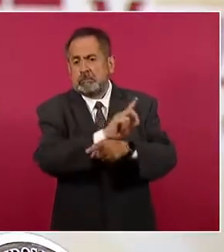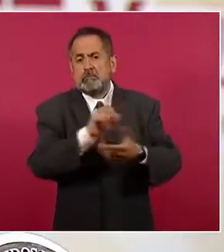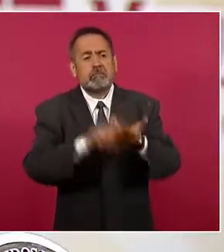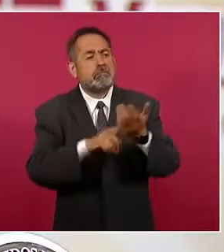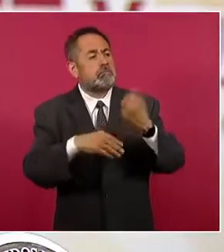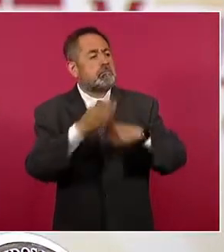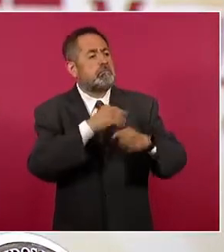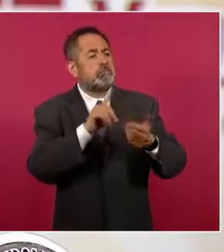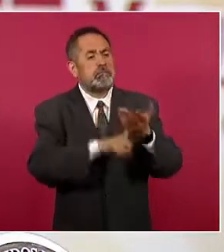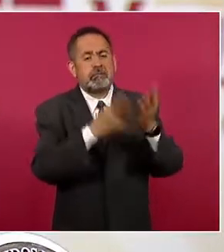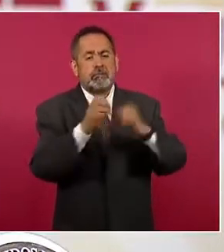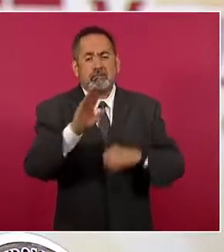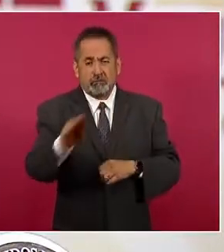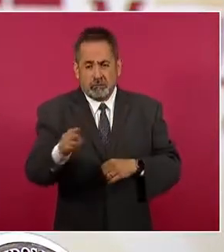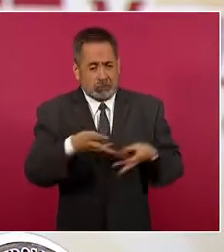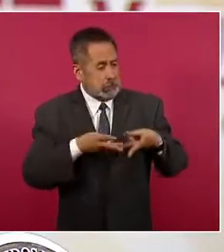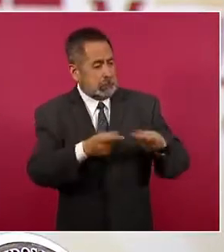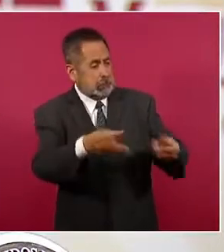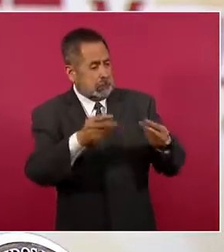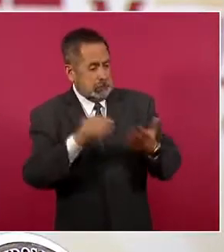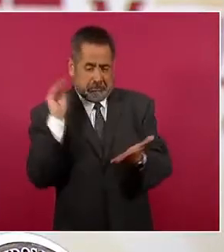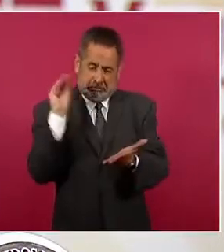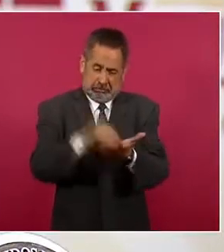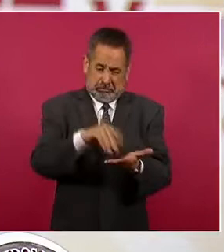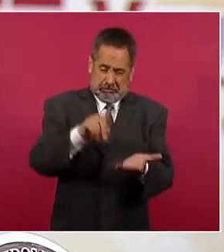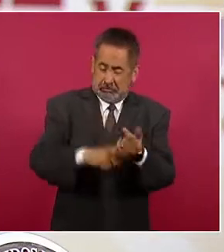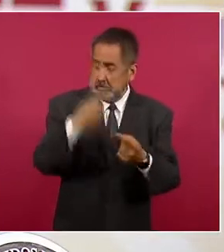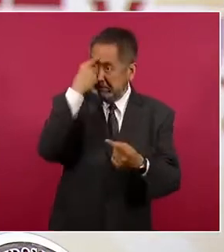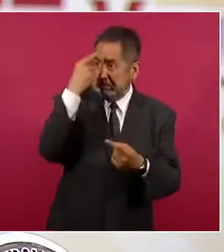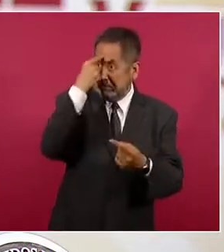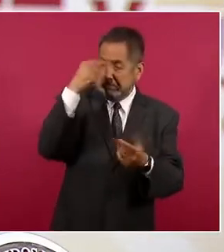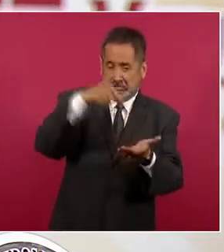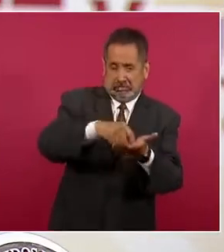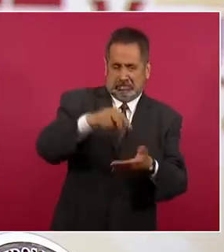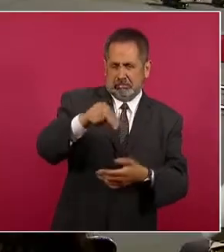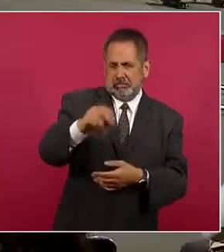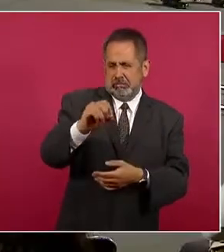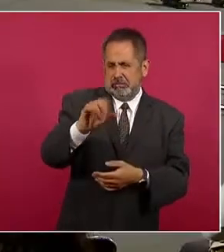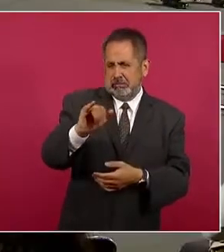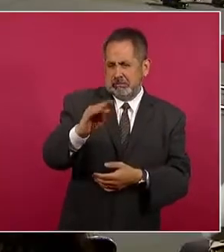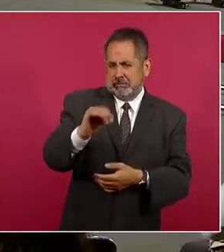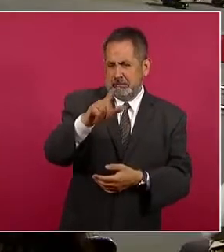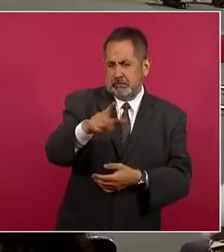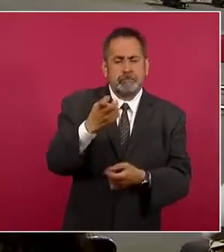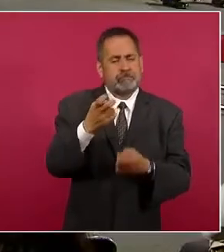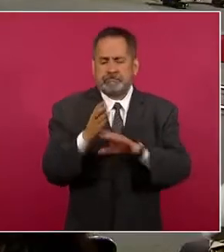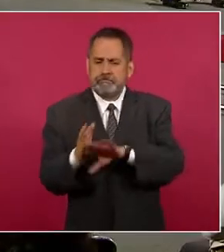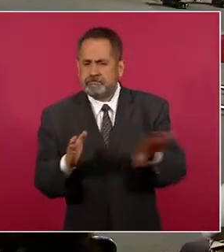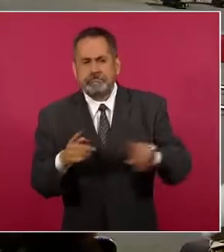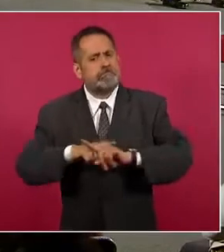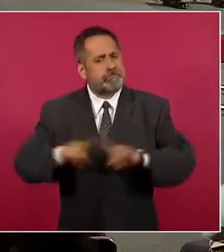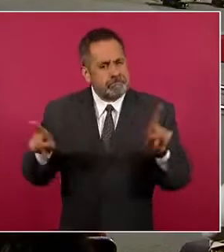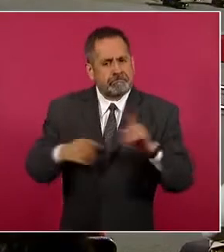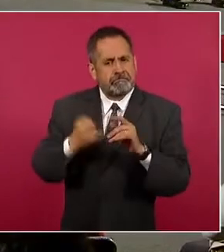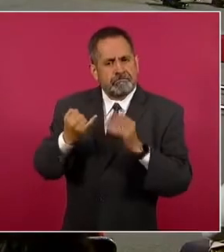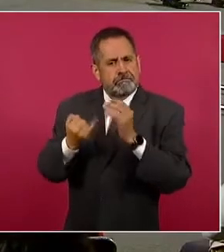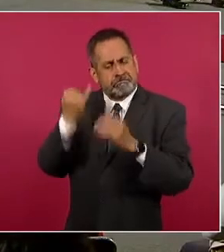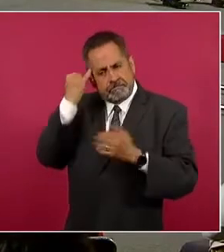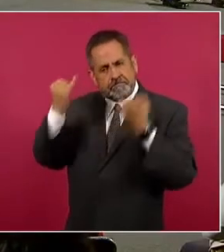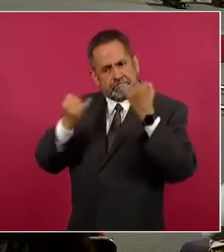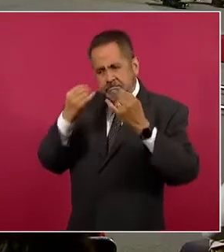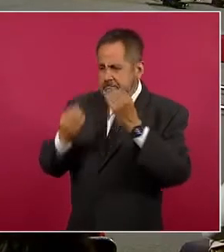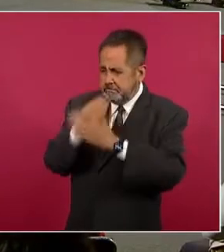en libros de texto que continúen el modelo de educación neoliberal, y por ello hemos diseñado diferentes estrategias para que esto no siga